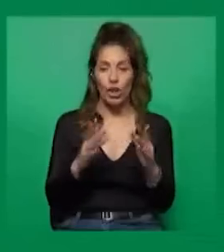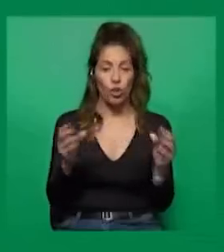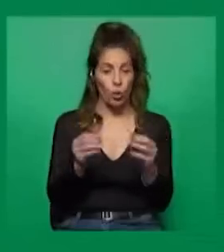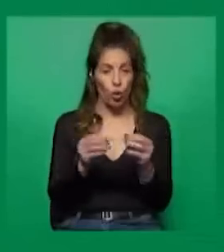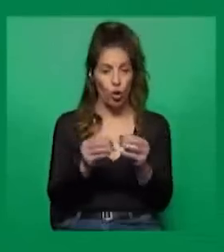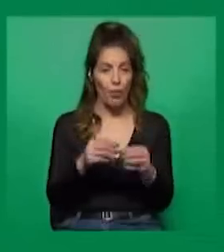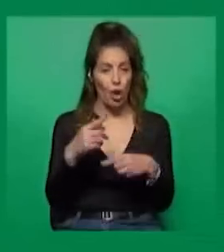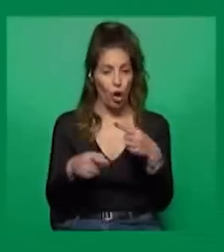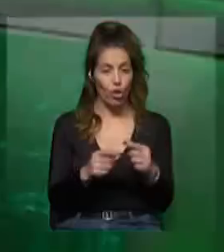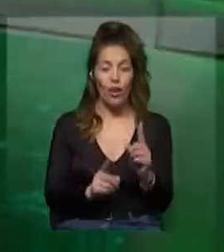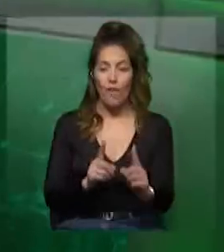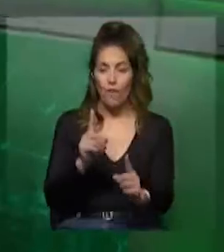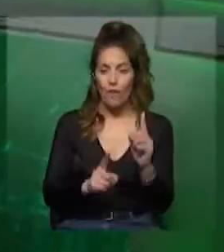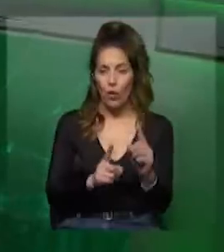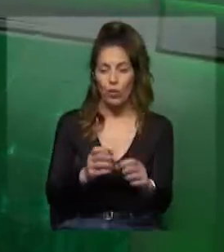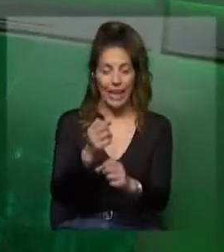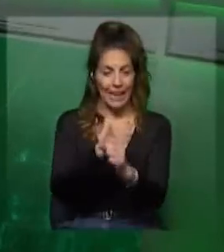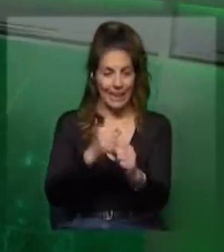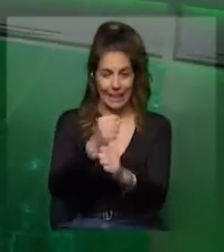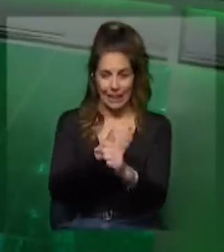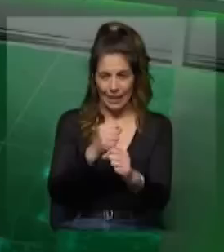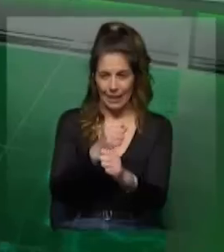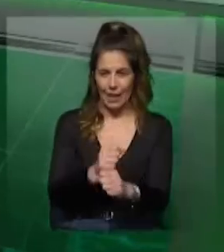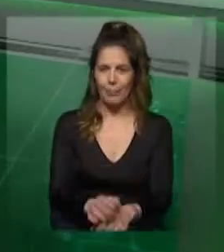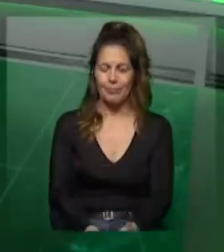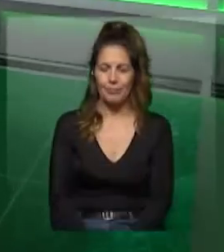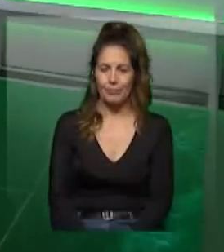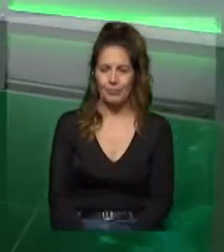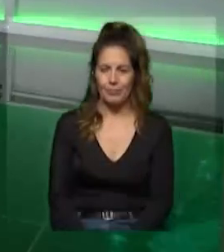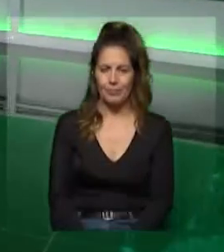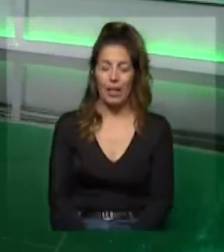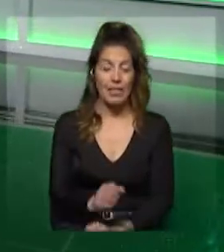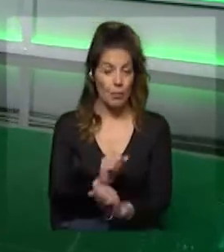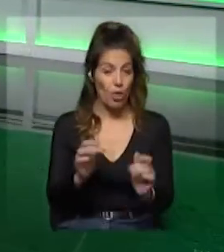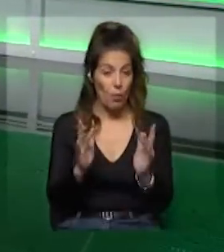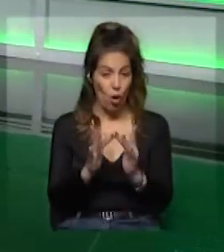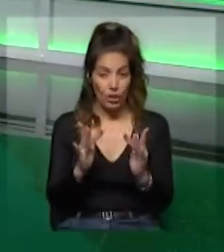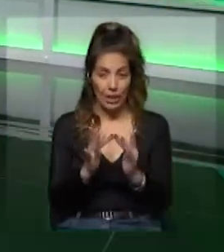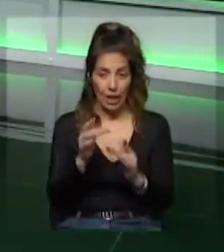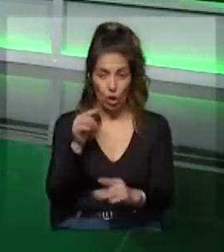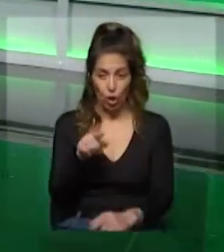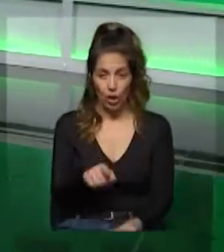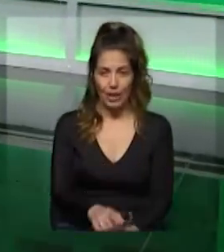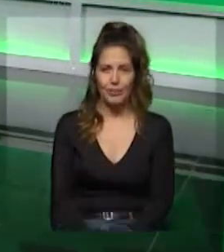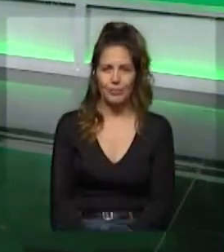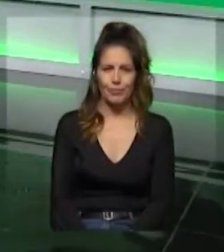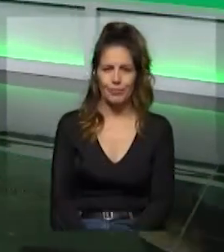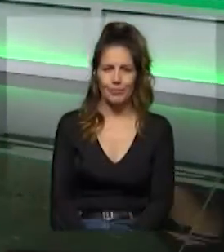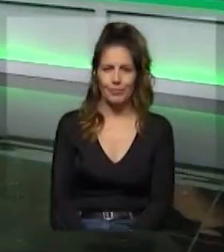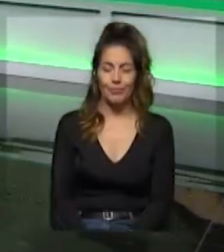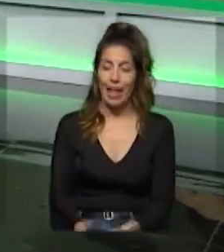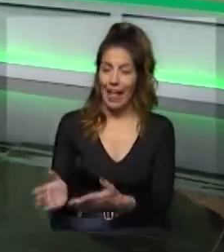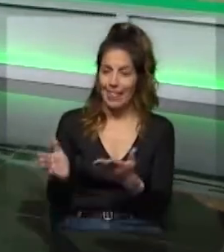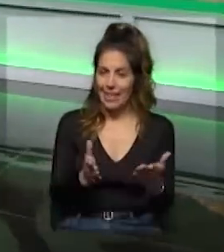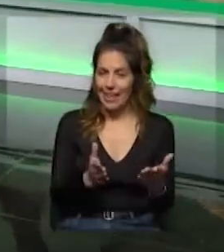sigue en la Facultad de ingeniería vamos a ver si nos conectamos con él Ahí estamos Diego Martí adelante